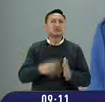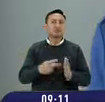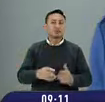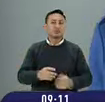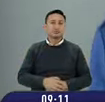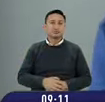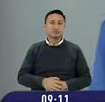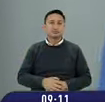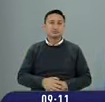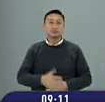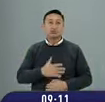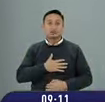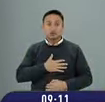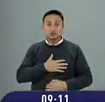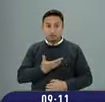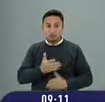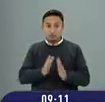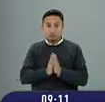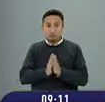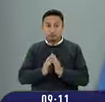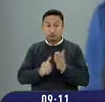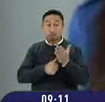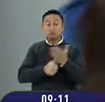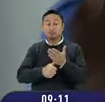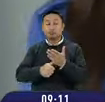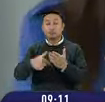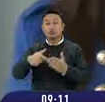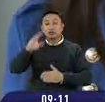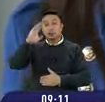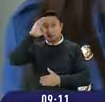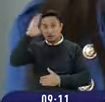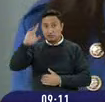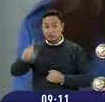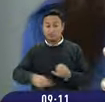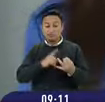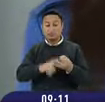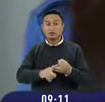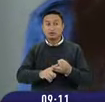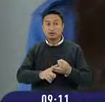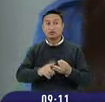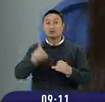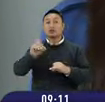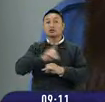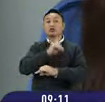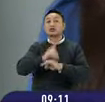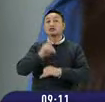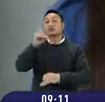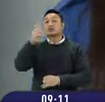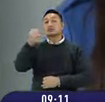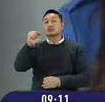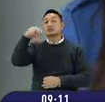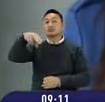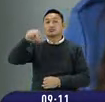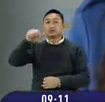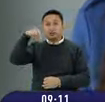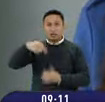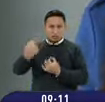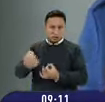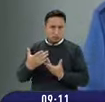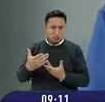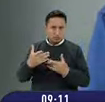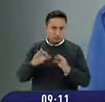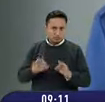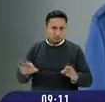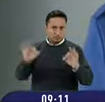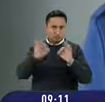He solicitado tanto a la ministra del Interior como a quien es el director del SNAI información básica